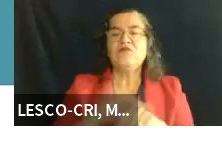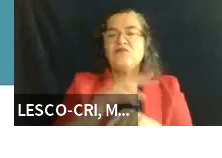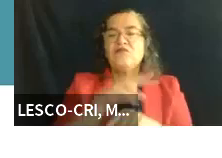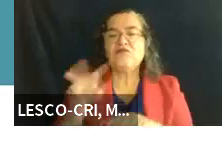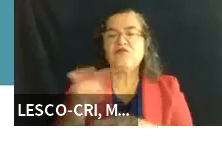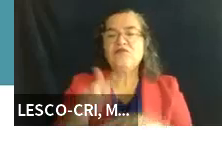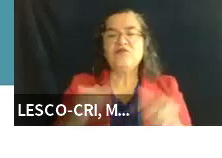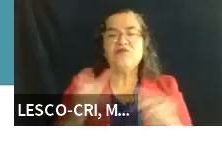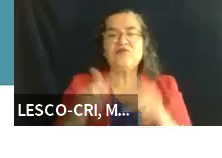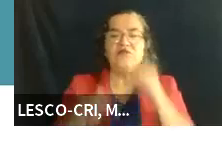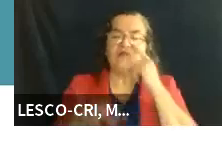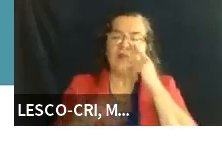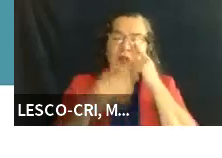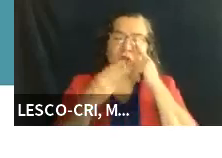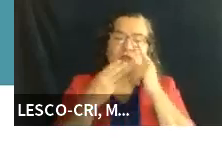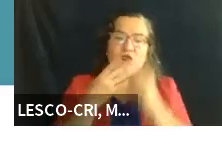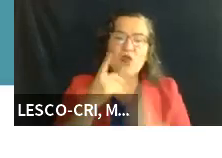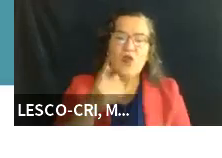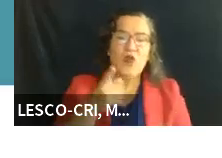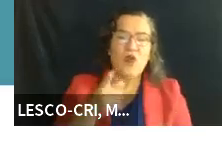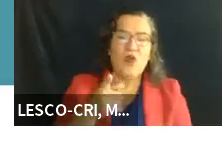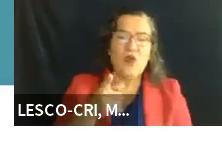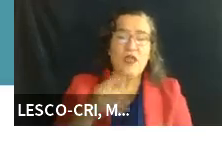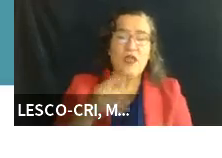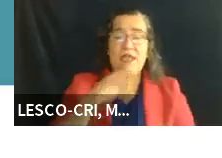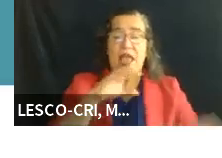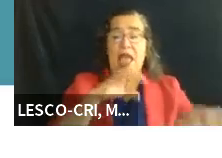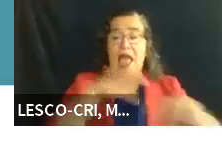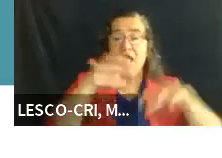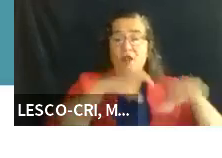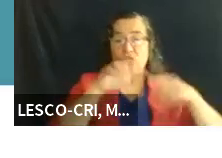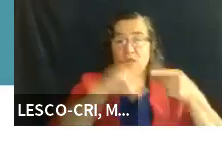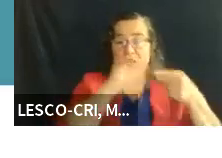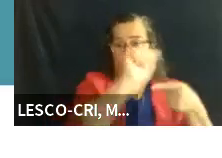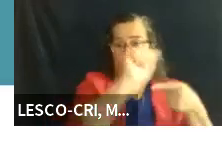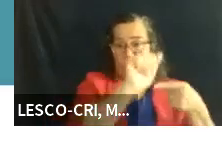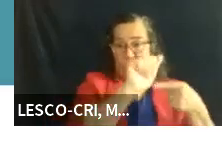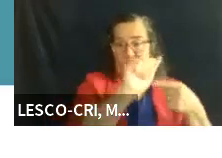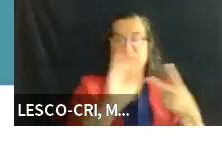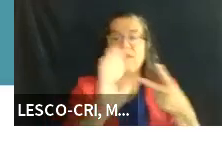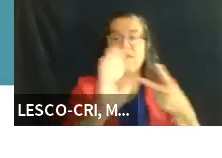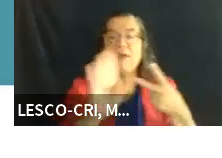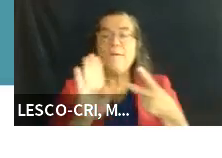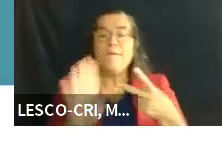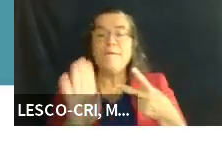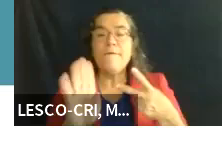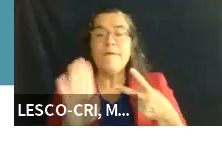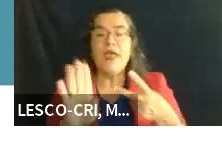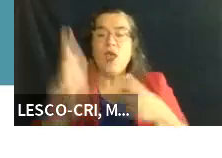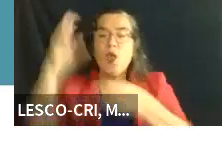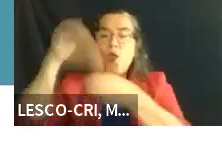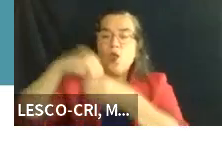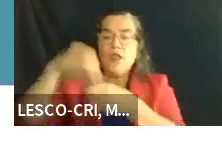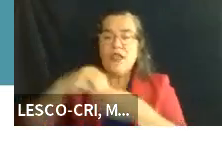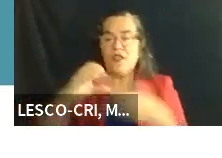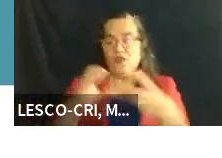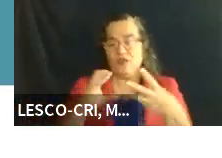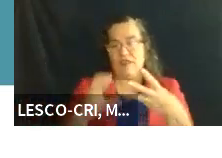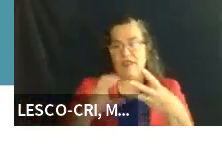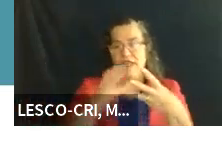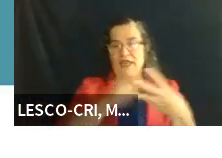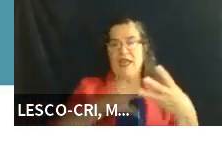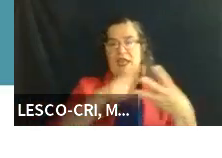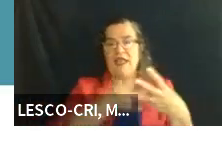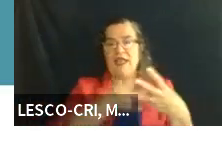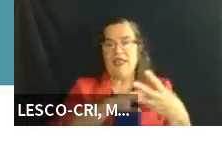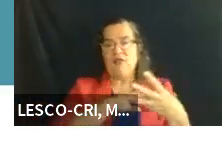colores representados la actuación, los contenidos y las calidades de desempeño. Por